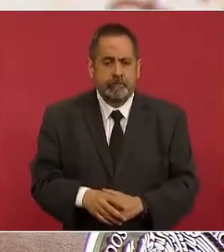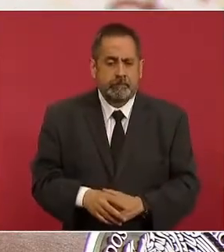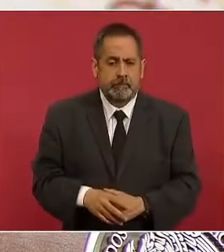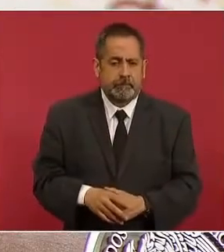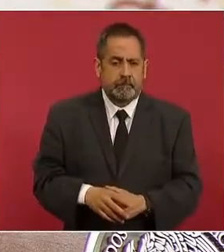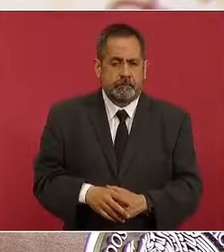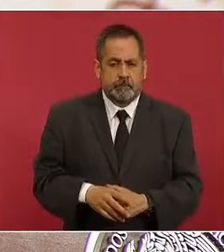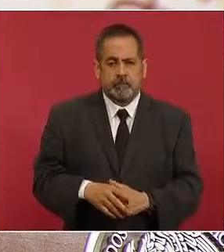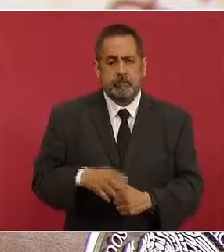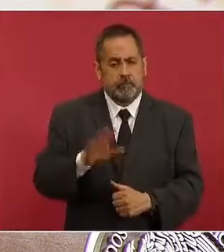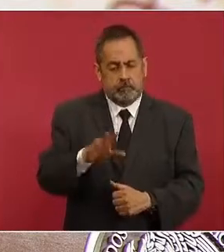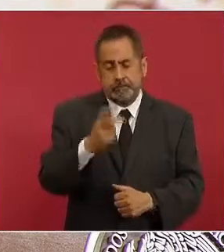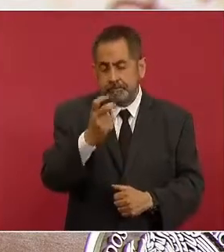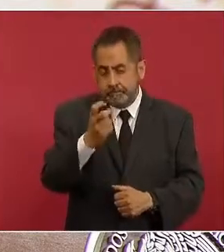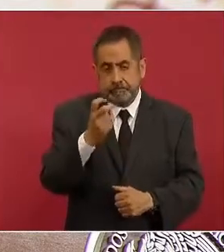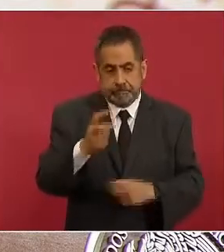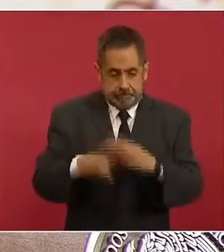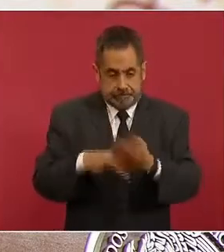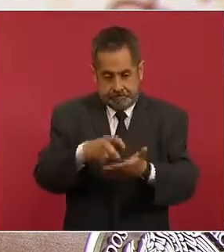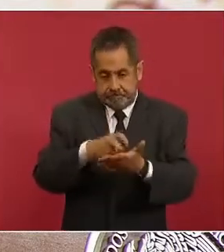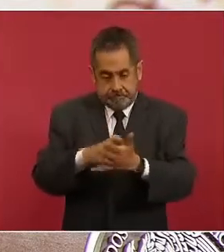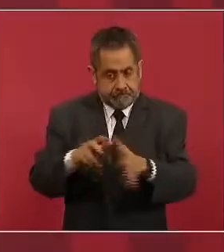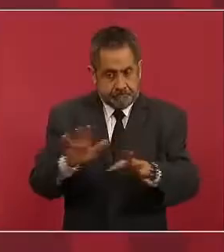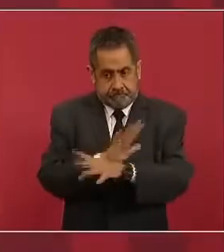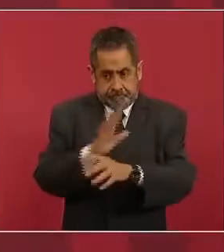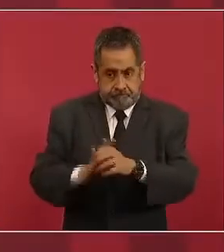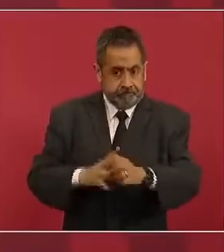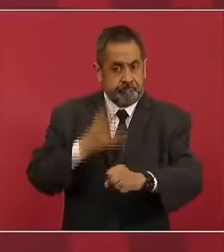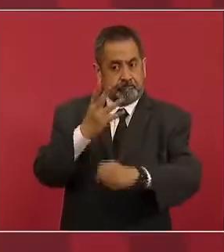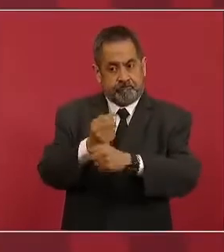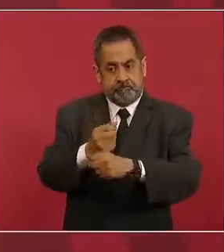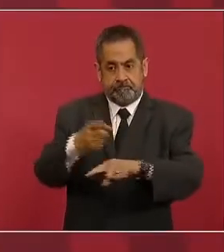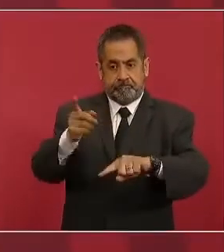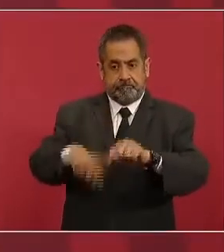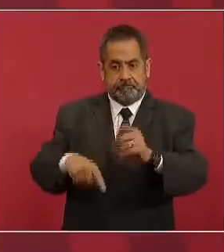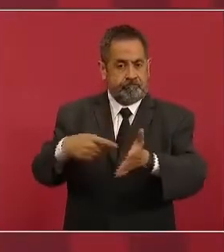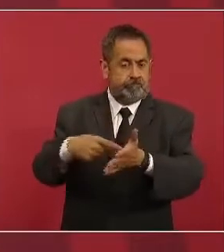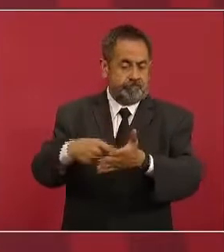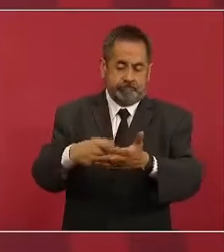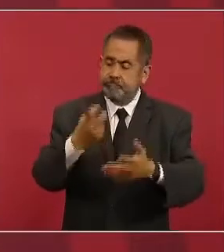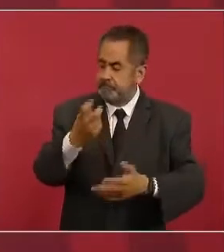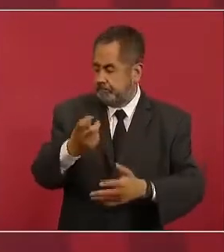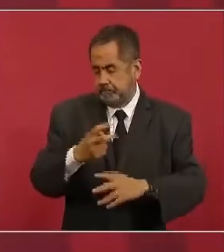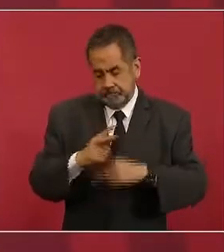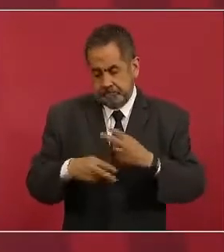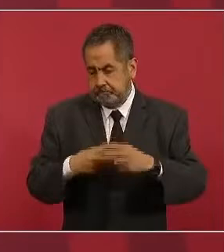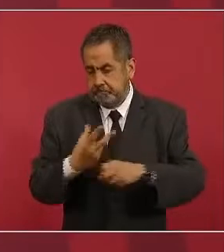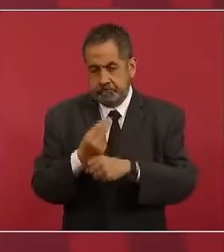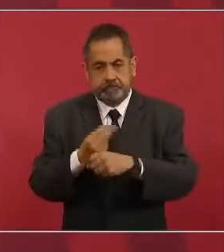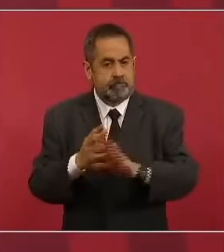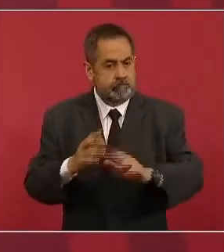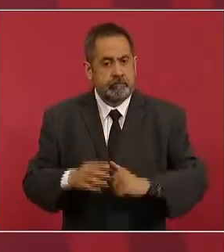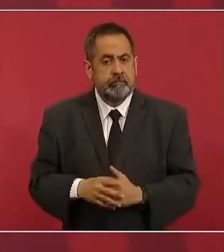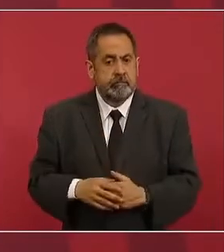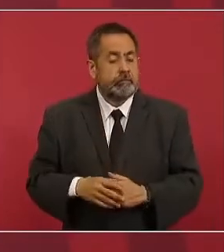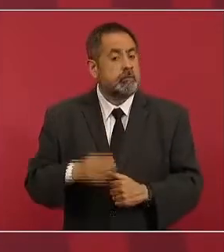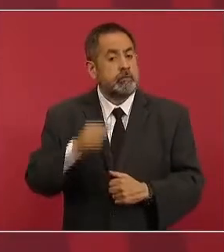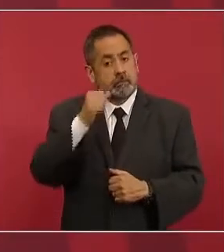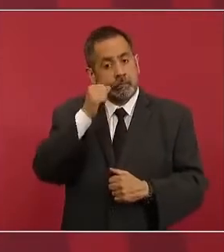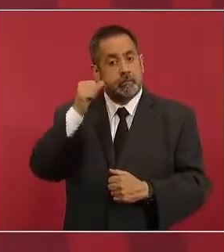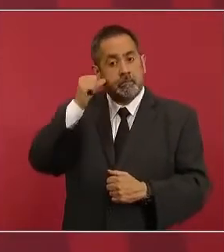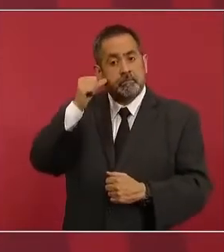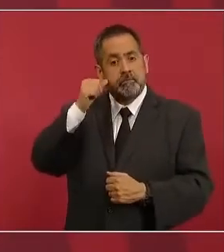Entonces, eso es lo que se va a resolver. Ayer estuvimos